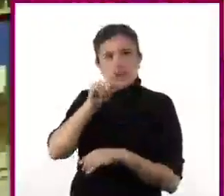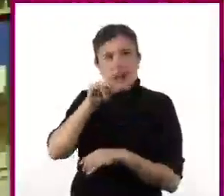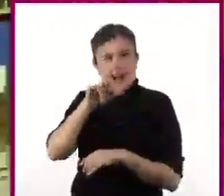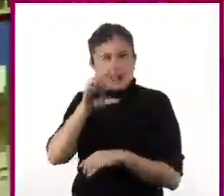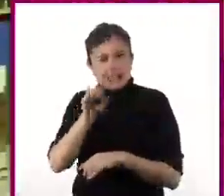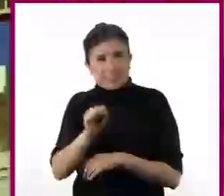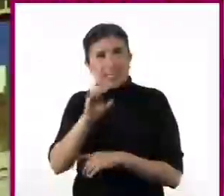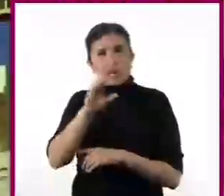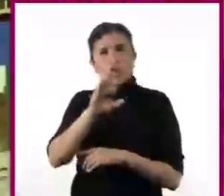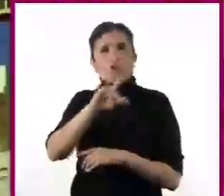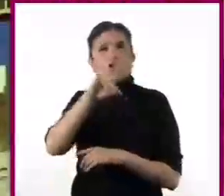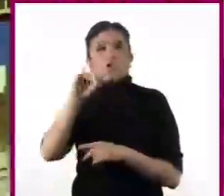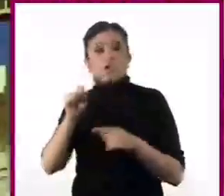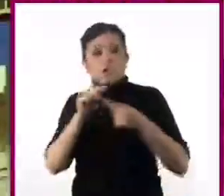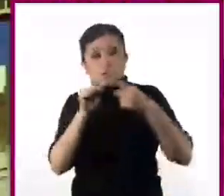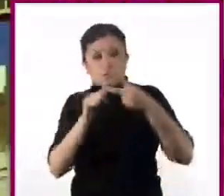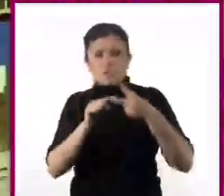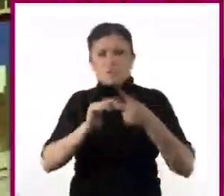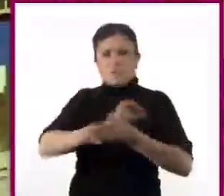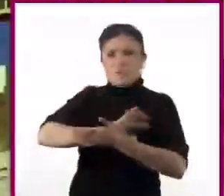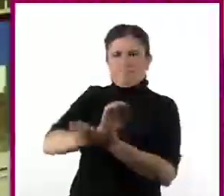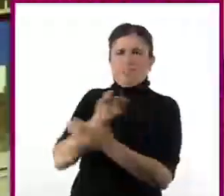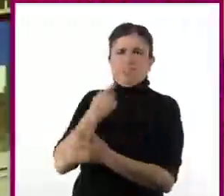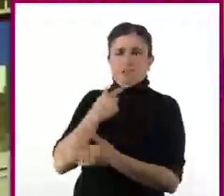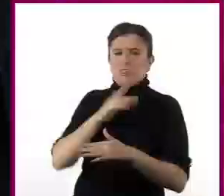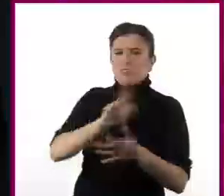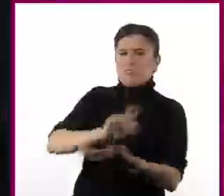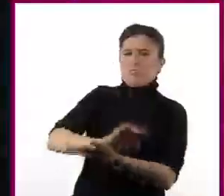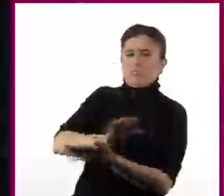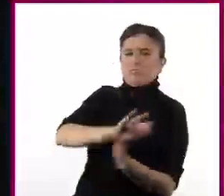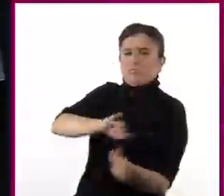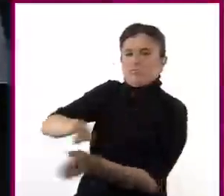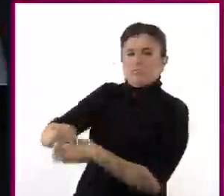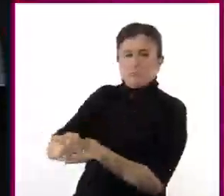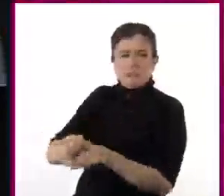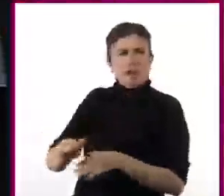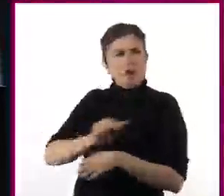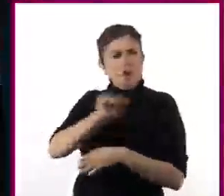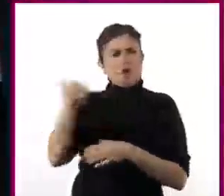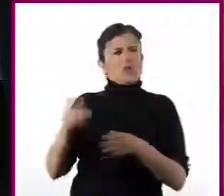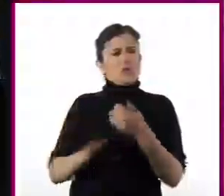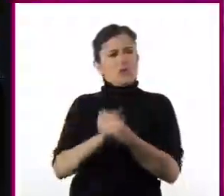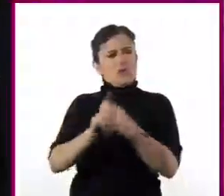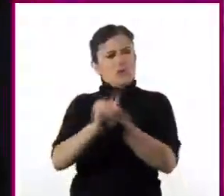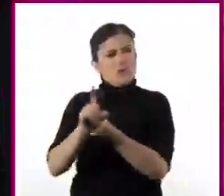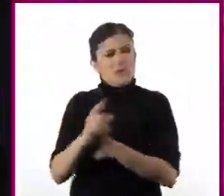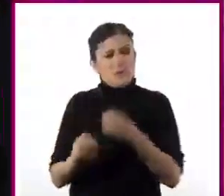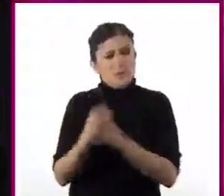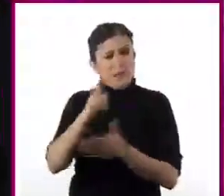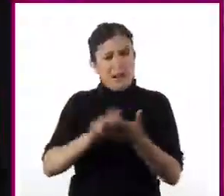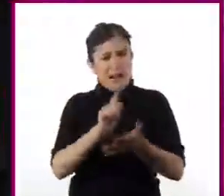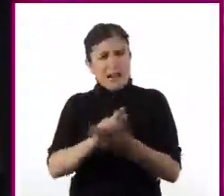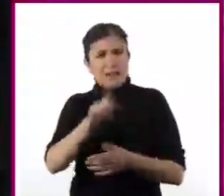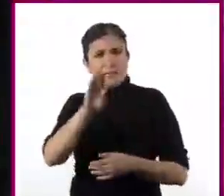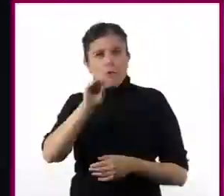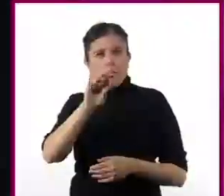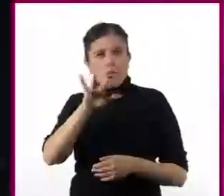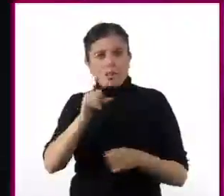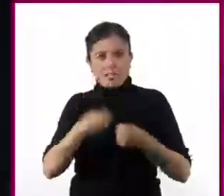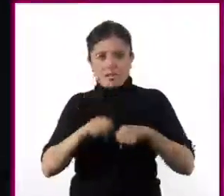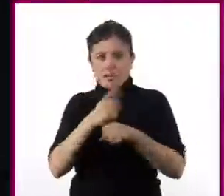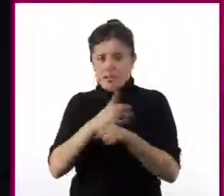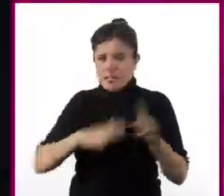criollos, excluidos de los cargos políticos más importantes. ¿Qué otras repercusiones tuvieron las reformas borbónicas en la